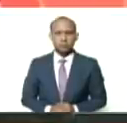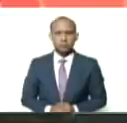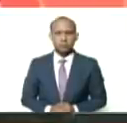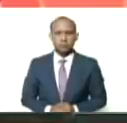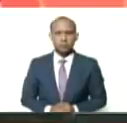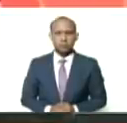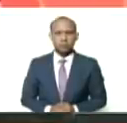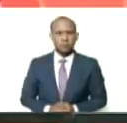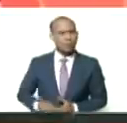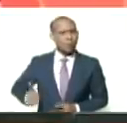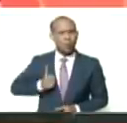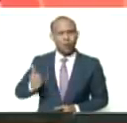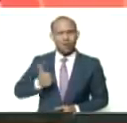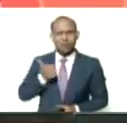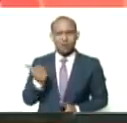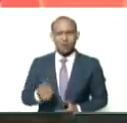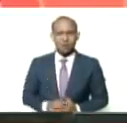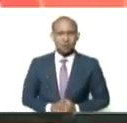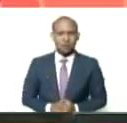La que sea.